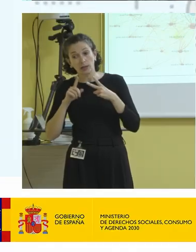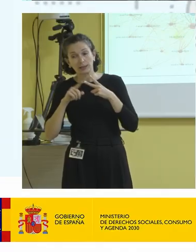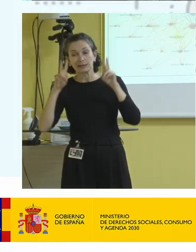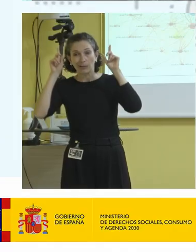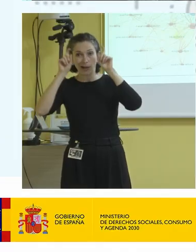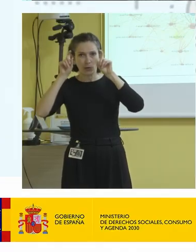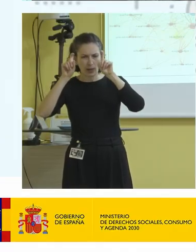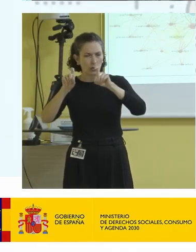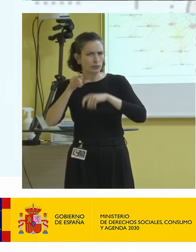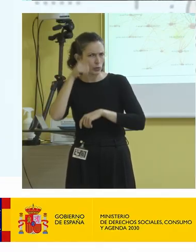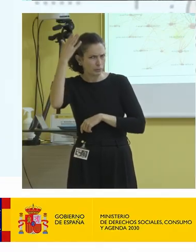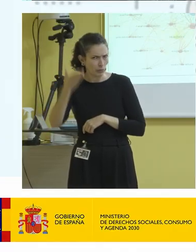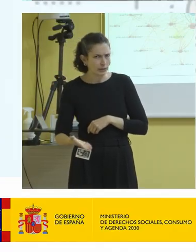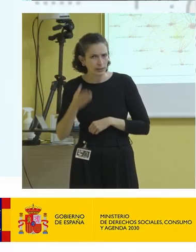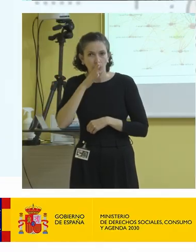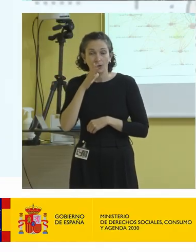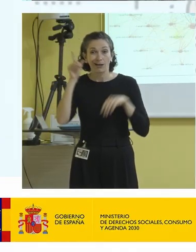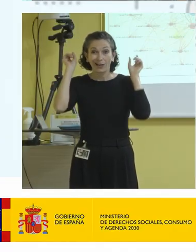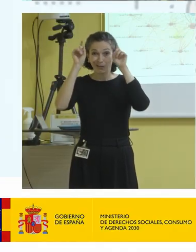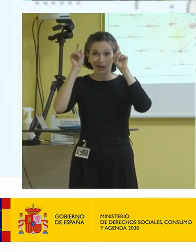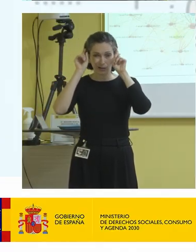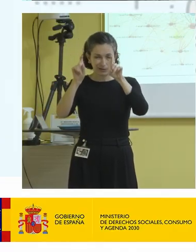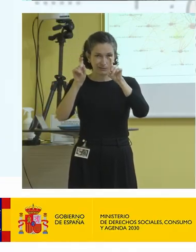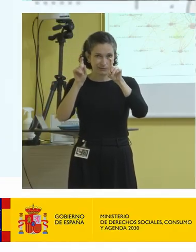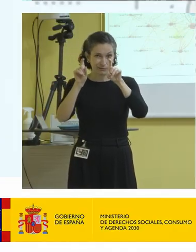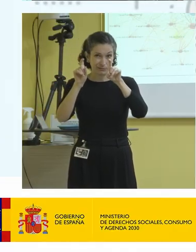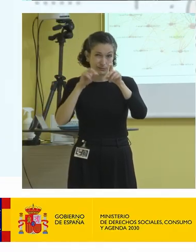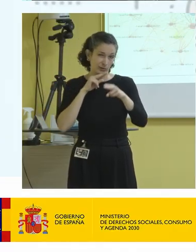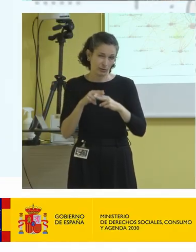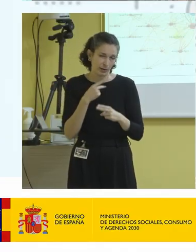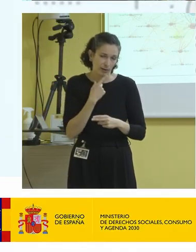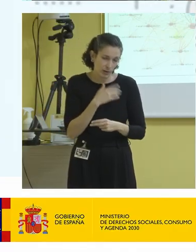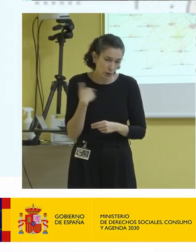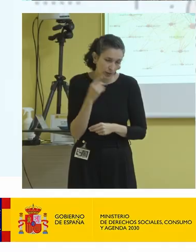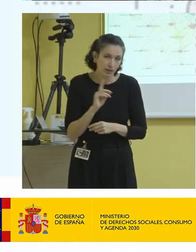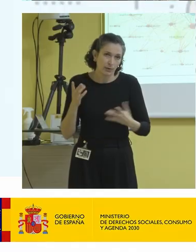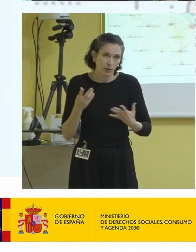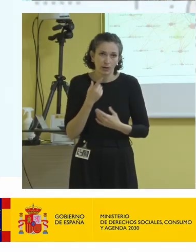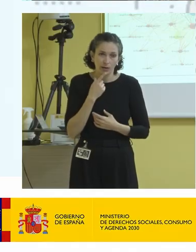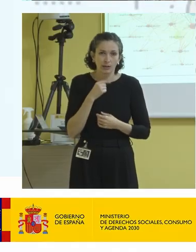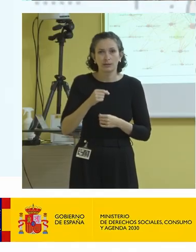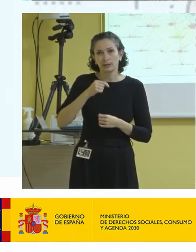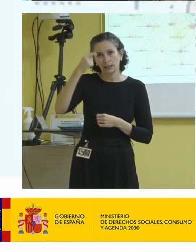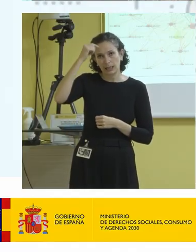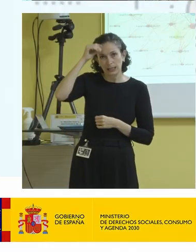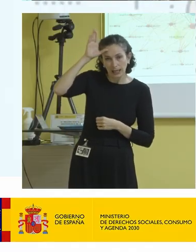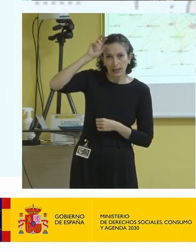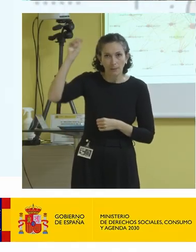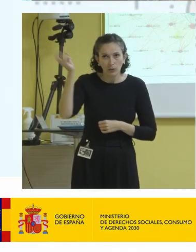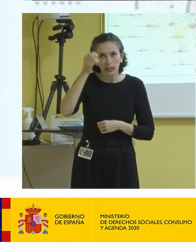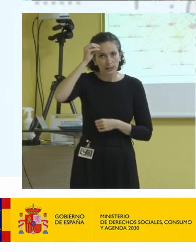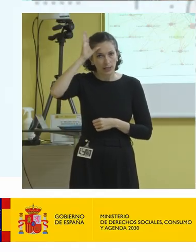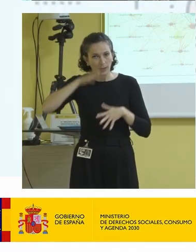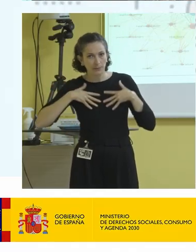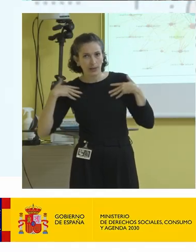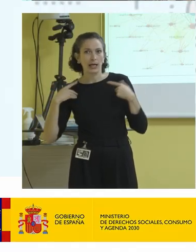investigación muy importante, porque en educación hay, que no habría que decir nombres, pero hay que decirlos, inteligencias múltiples, la inteligencia emocional,